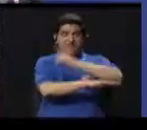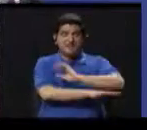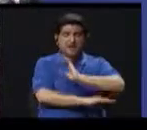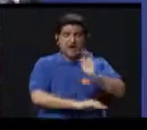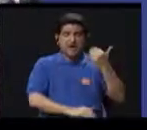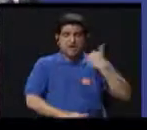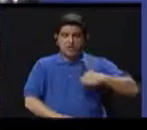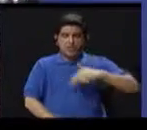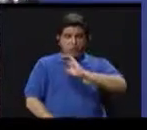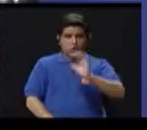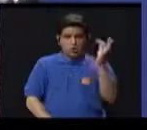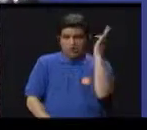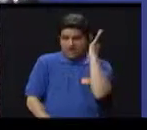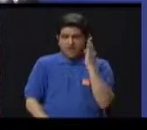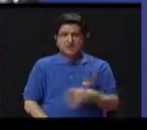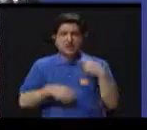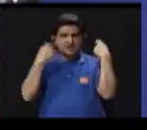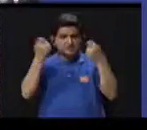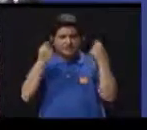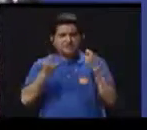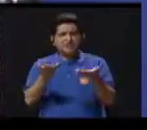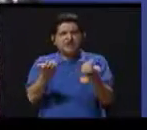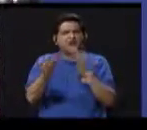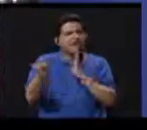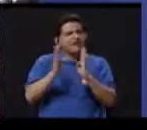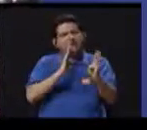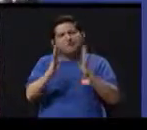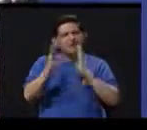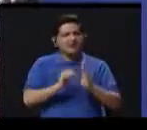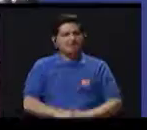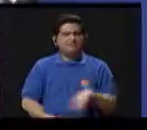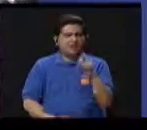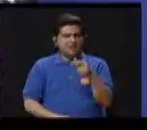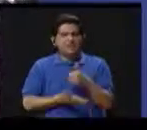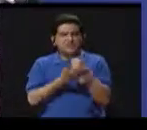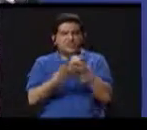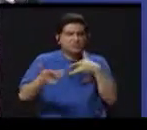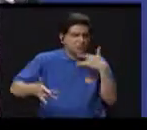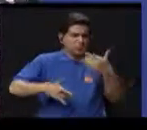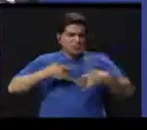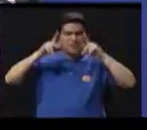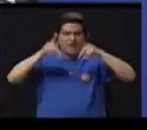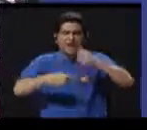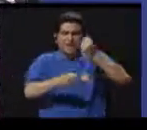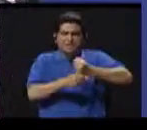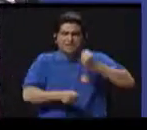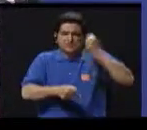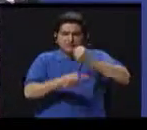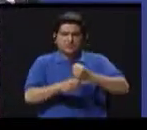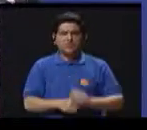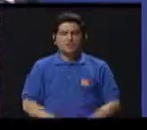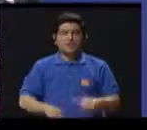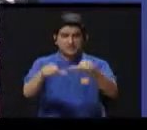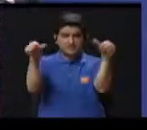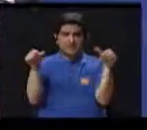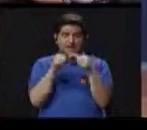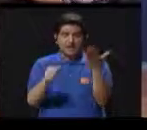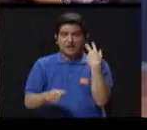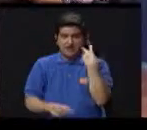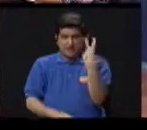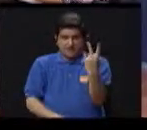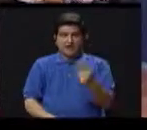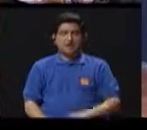del Niño y la Niña, hemos querido hablar un poco y de alguna manera pues que esto sirva para sensibilizar a quienes trabajamos el